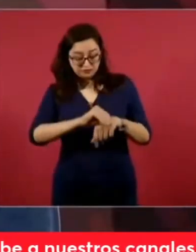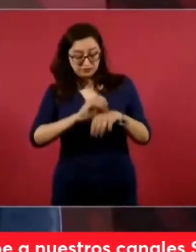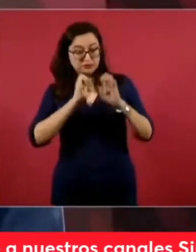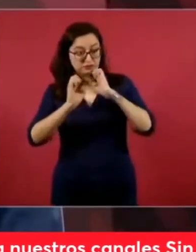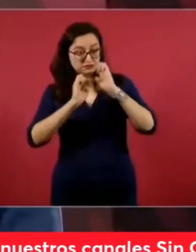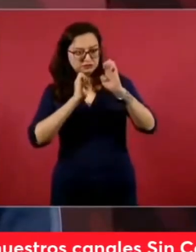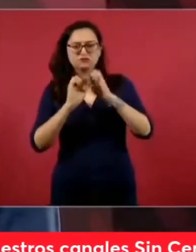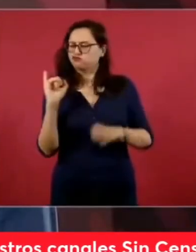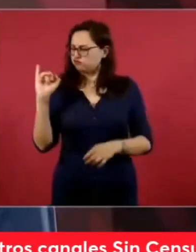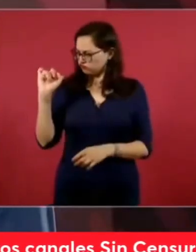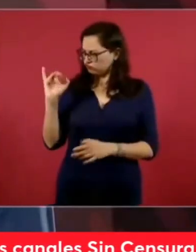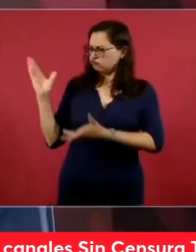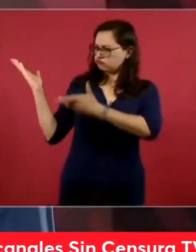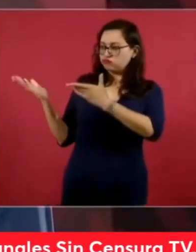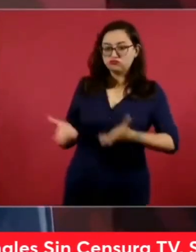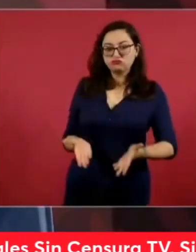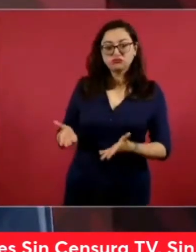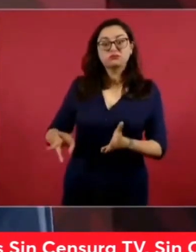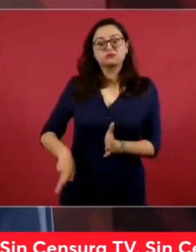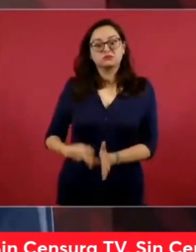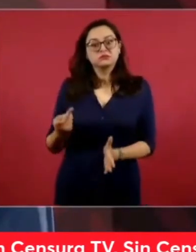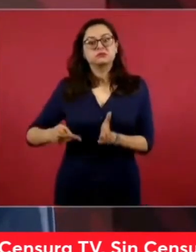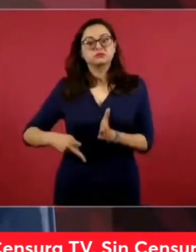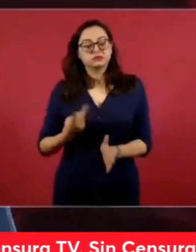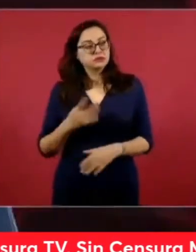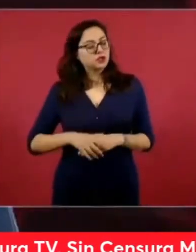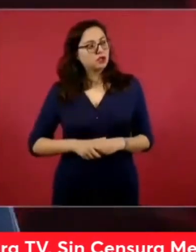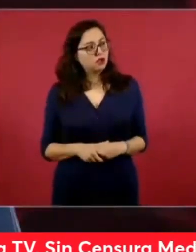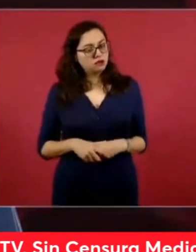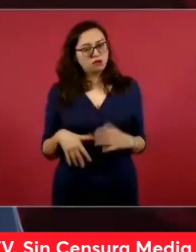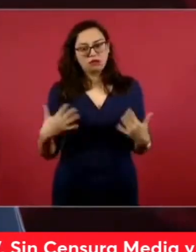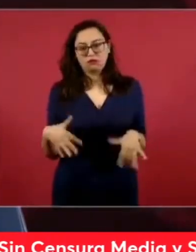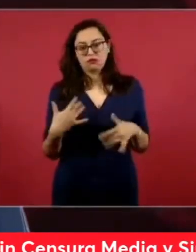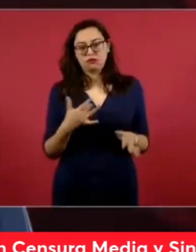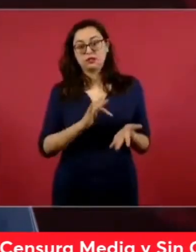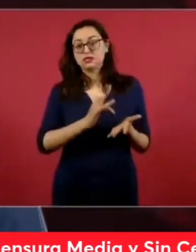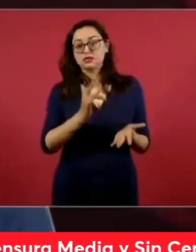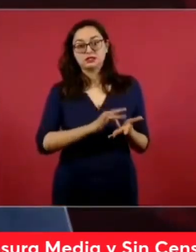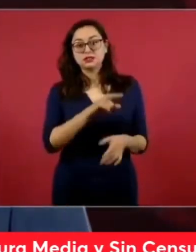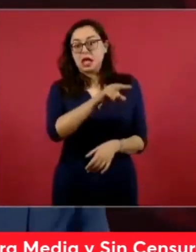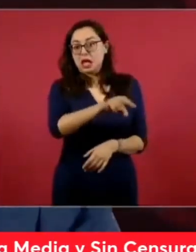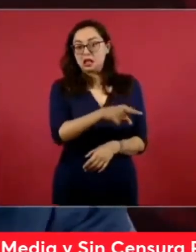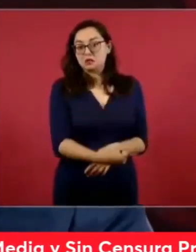y él en la noche está con el mismo traje y la misma corbata